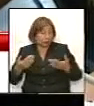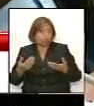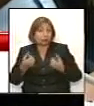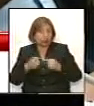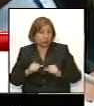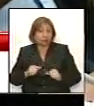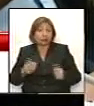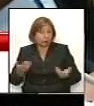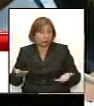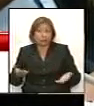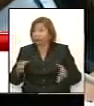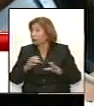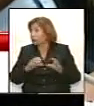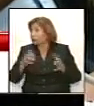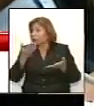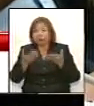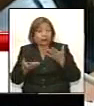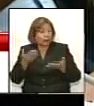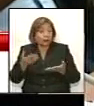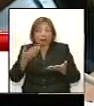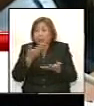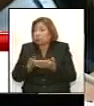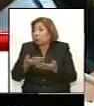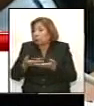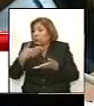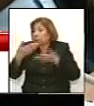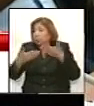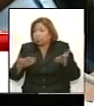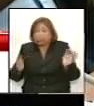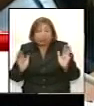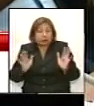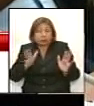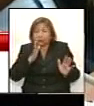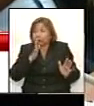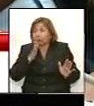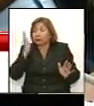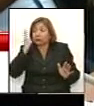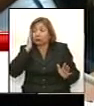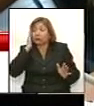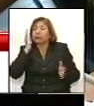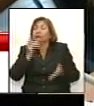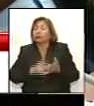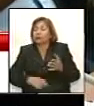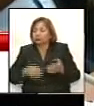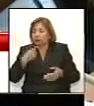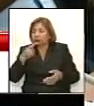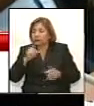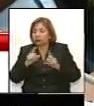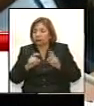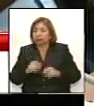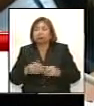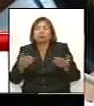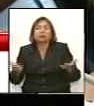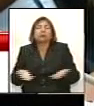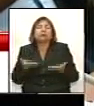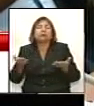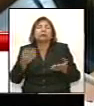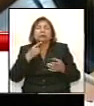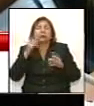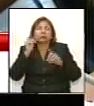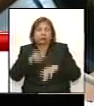de, no sé, hacer un proceso de rendición de cuentas también y saber a quién reclamar, saber a quién preguntar dónde está su